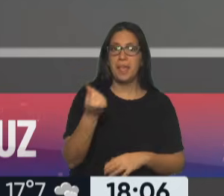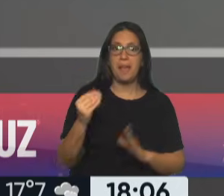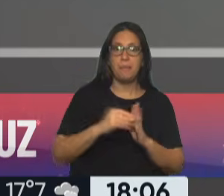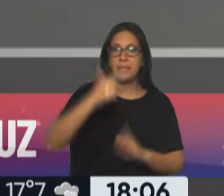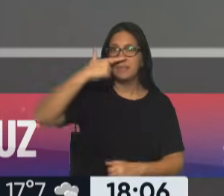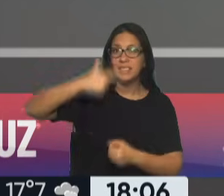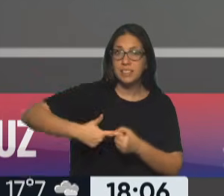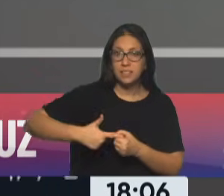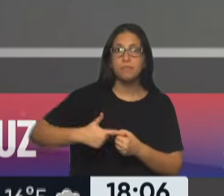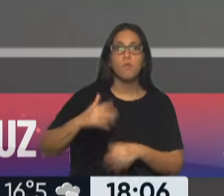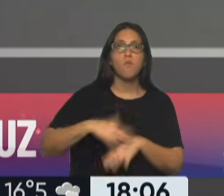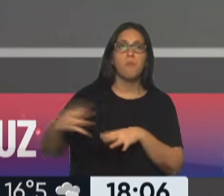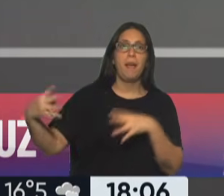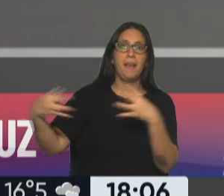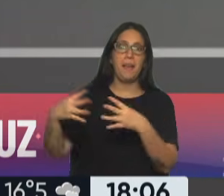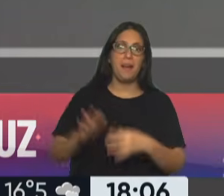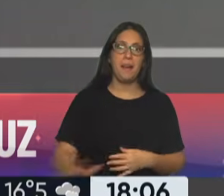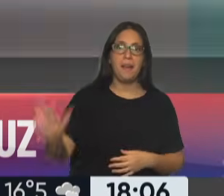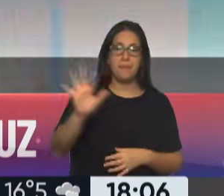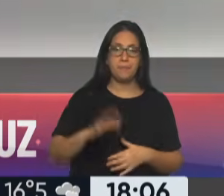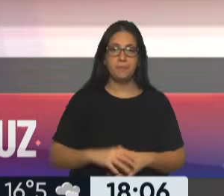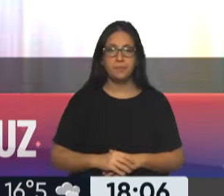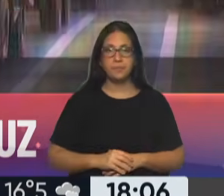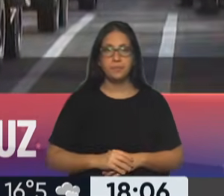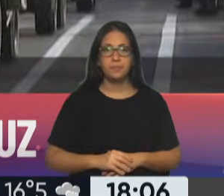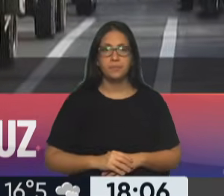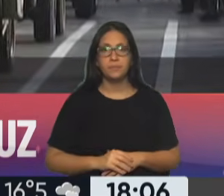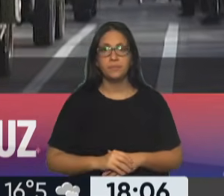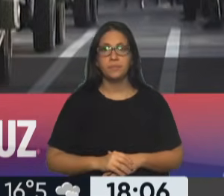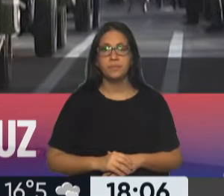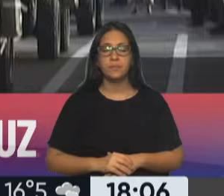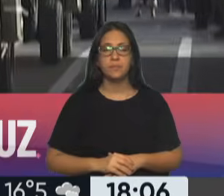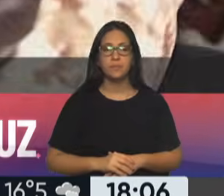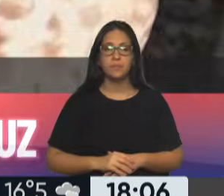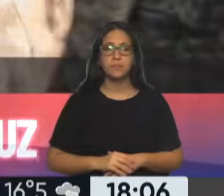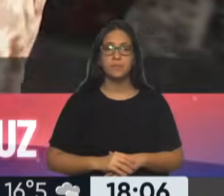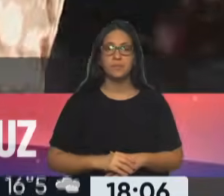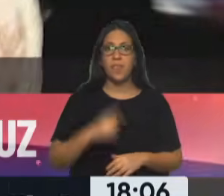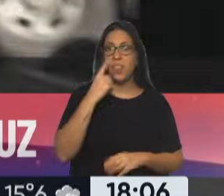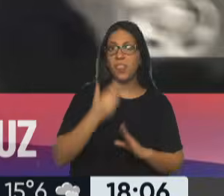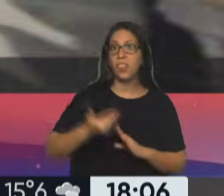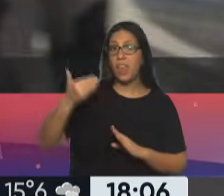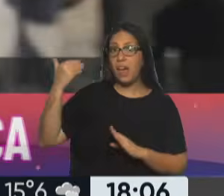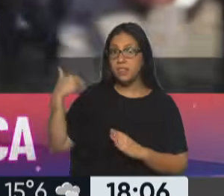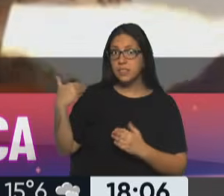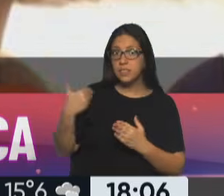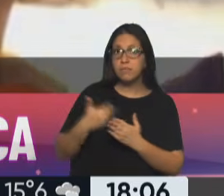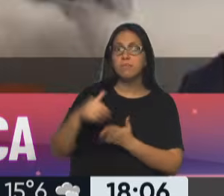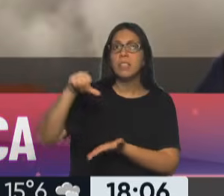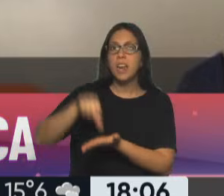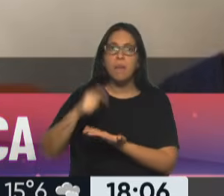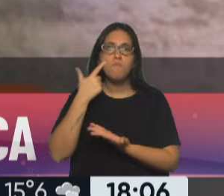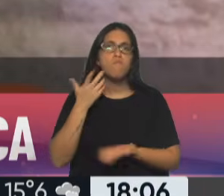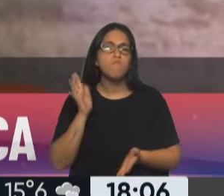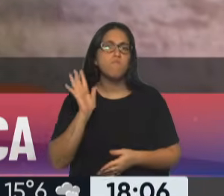particular, from the conflict in the Middle East. En los últimos días, además, Irán demostró que